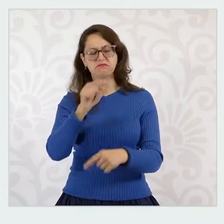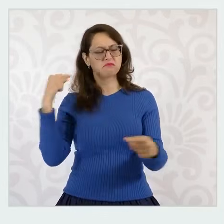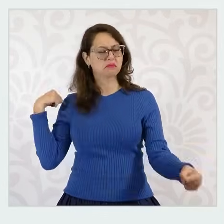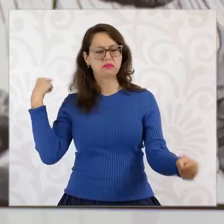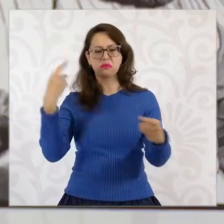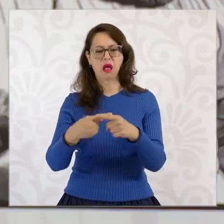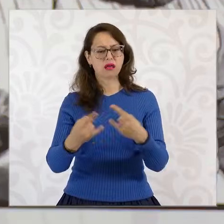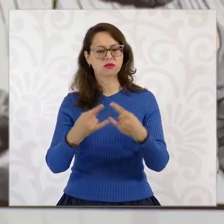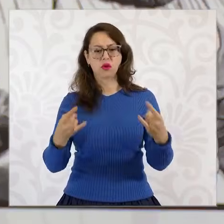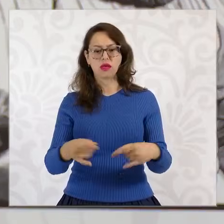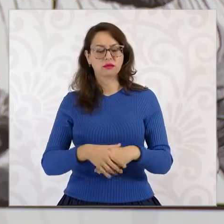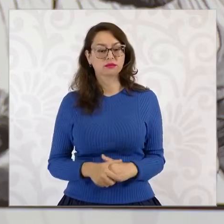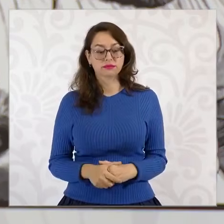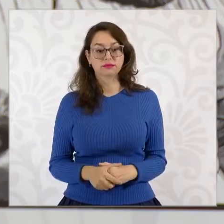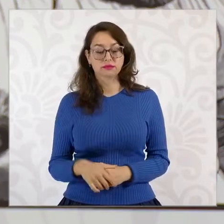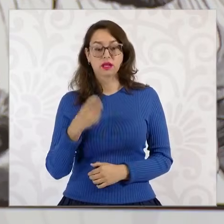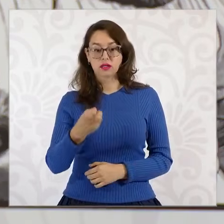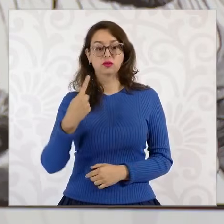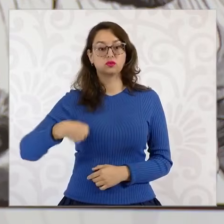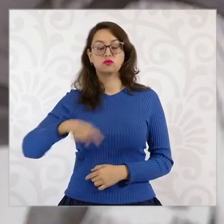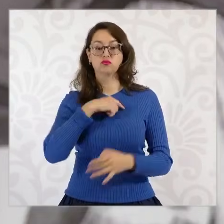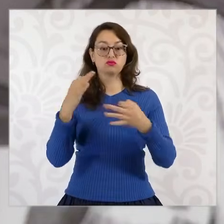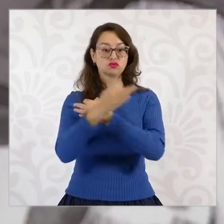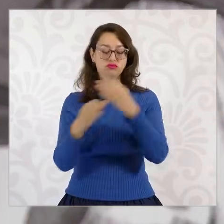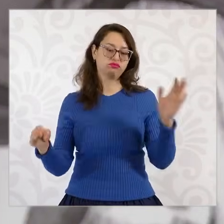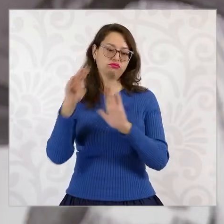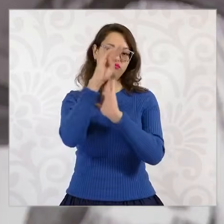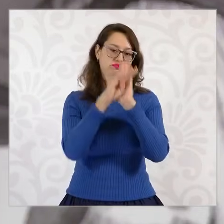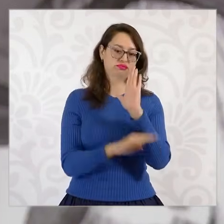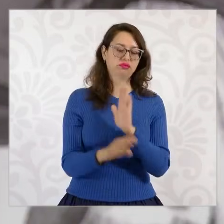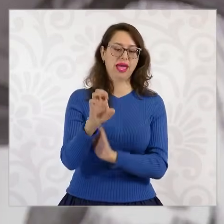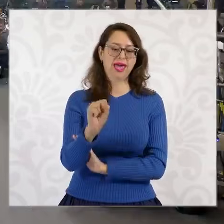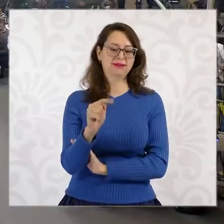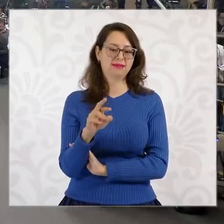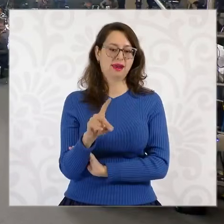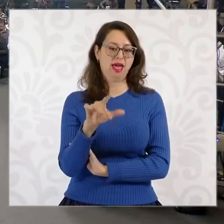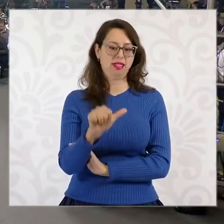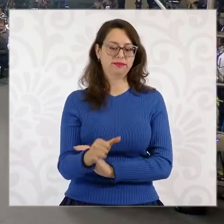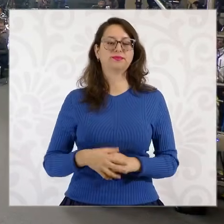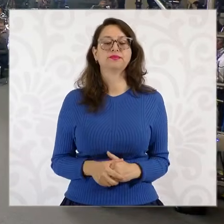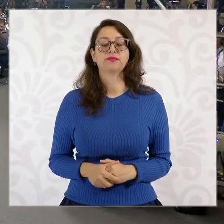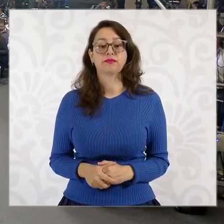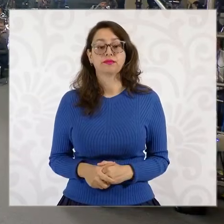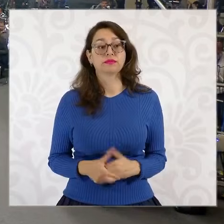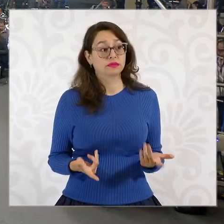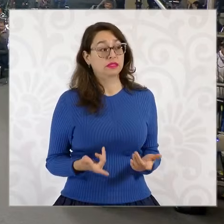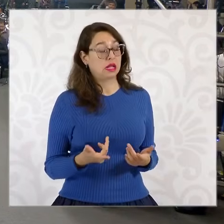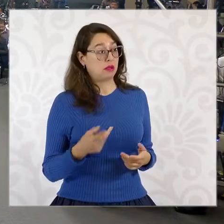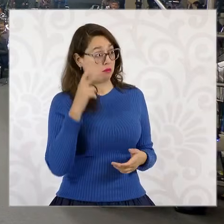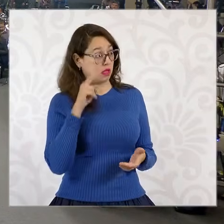Entonces, ese es nuestro mensaje, la doctrina Estrada. ¿Es relevante que México esté presente en este tipo de